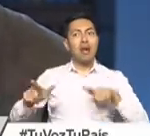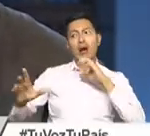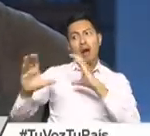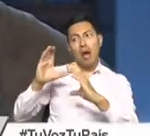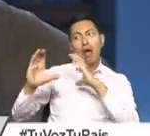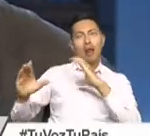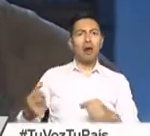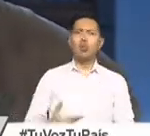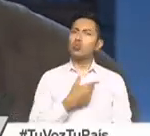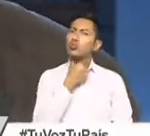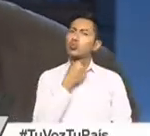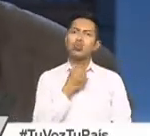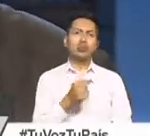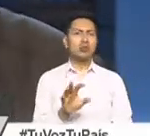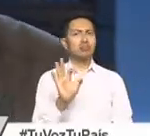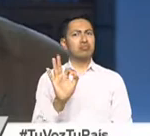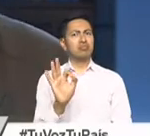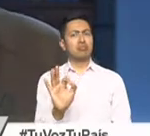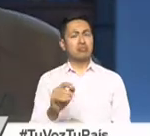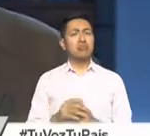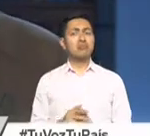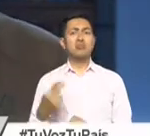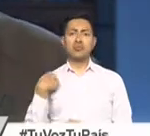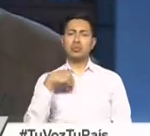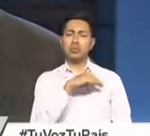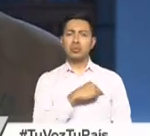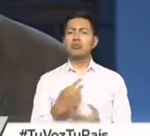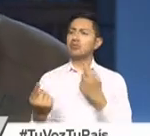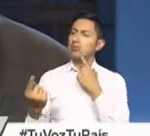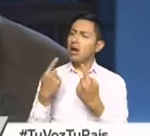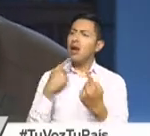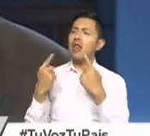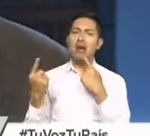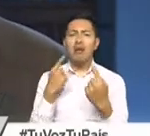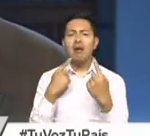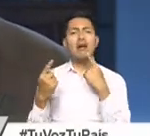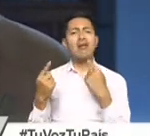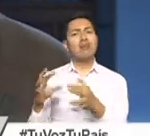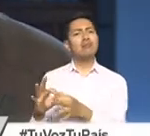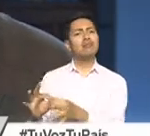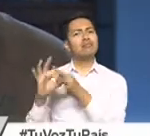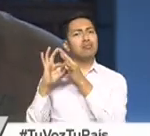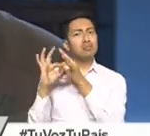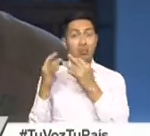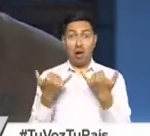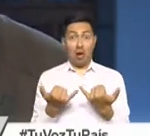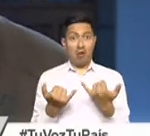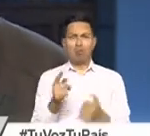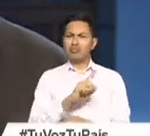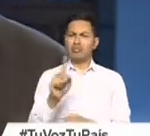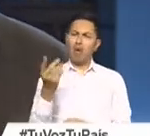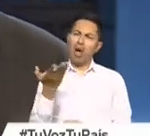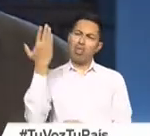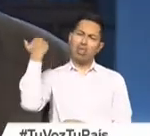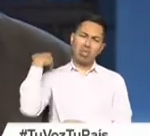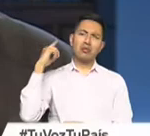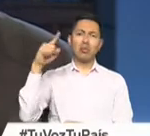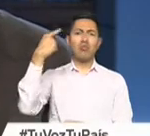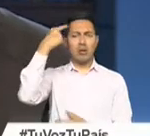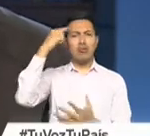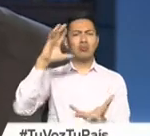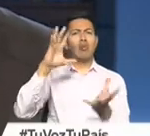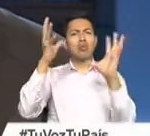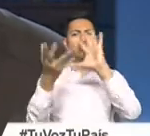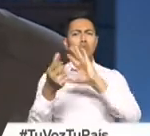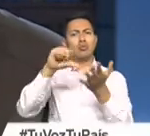compañero presidente. Efectivamente, estamos plegados al diálogo, no de ahora. Creemos que la Revolución Ciudadana ha sido un proceso en el